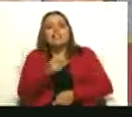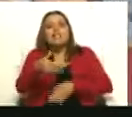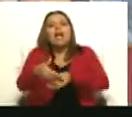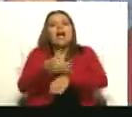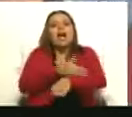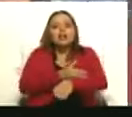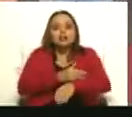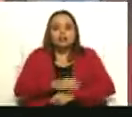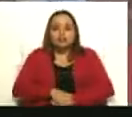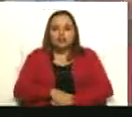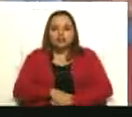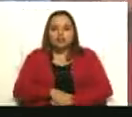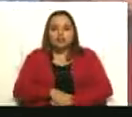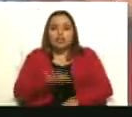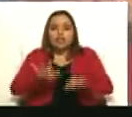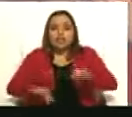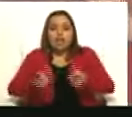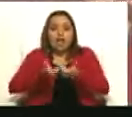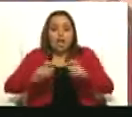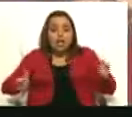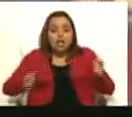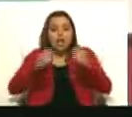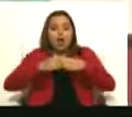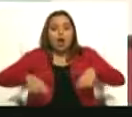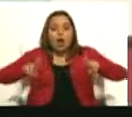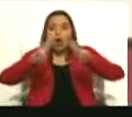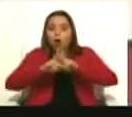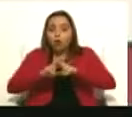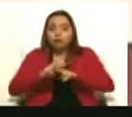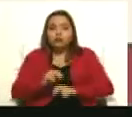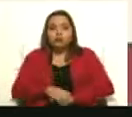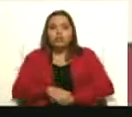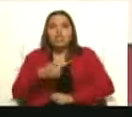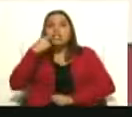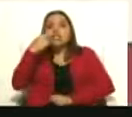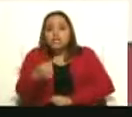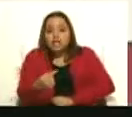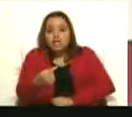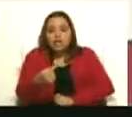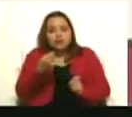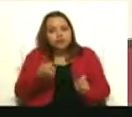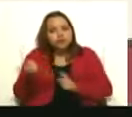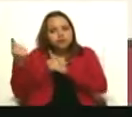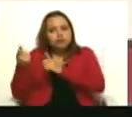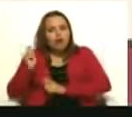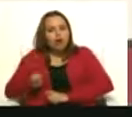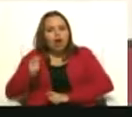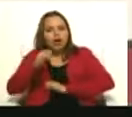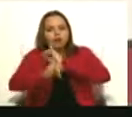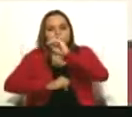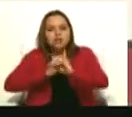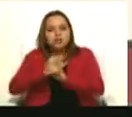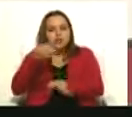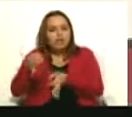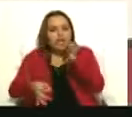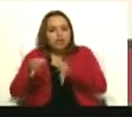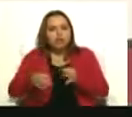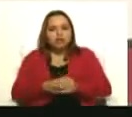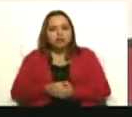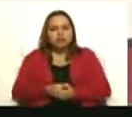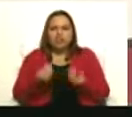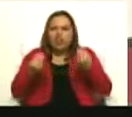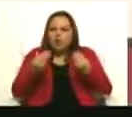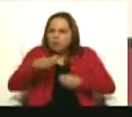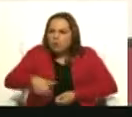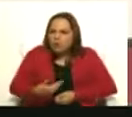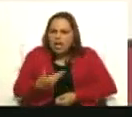antes que el secretario general de las Naciones Unidas dijera que el caso iba a la Corte Internacional. ¿Cómo podía